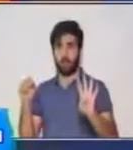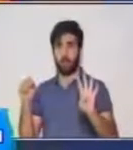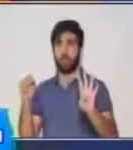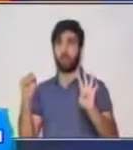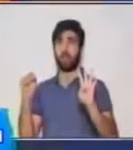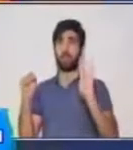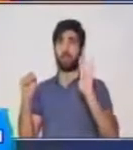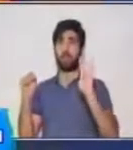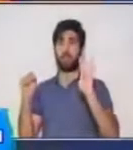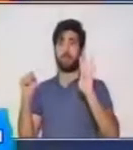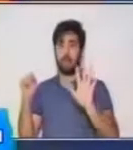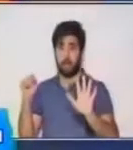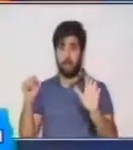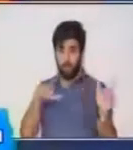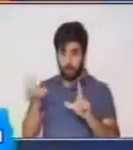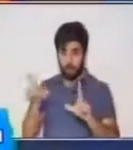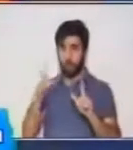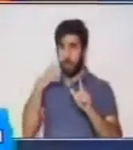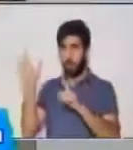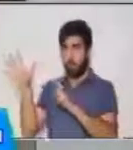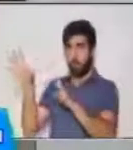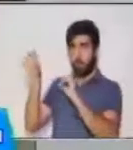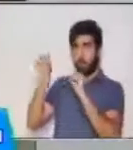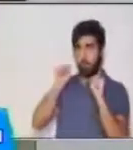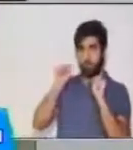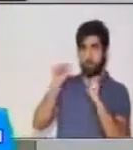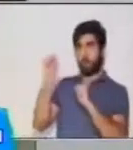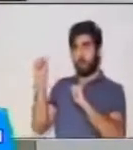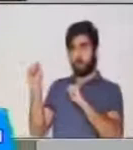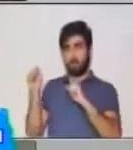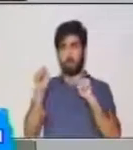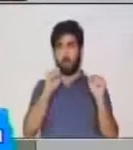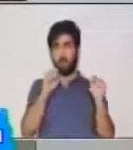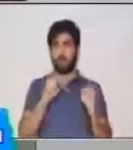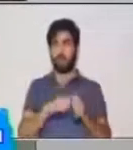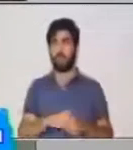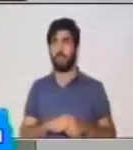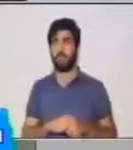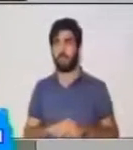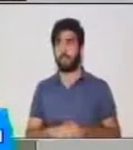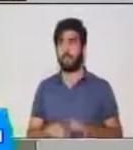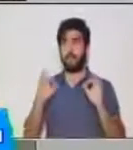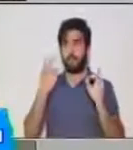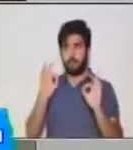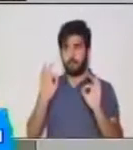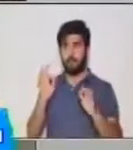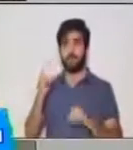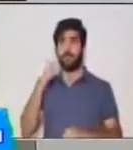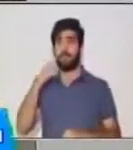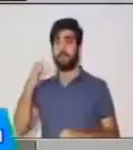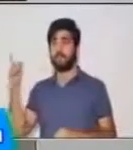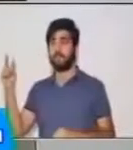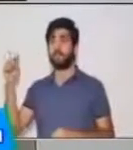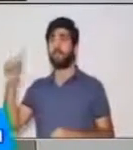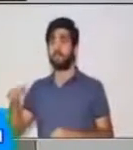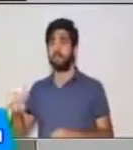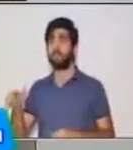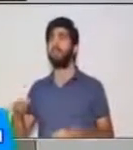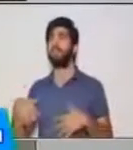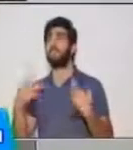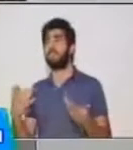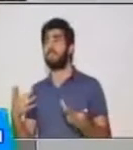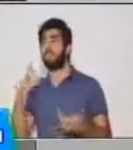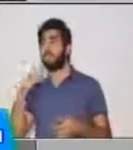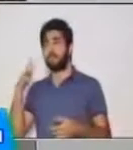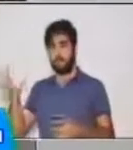4, 5. Muy bien. En este momento ha desaparecido uno de los objetos. Entonces, por favor,